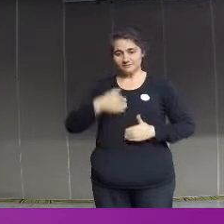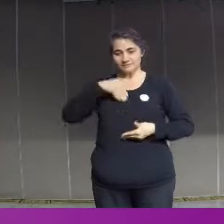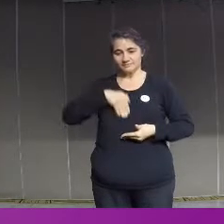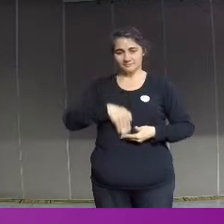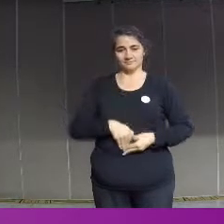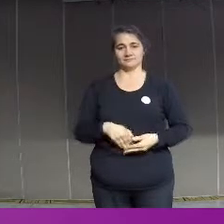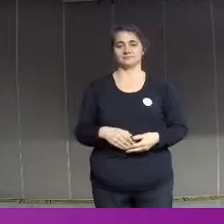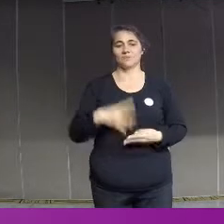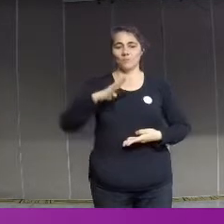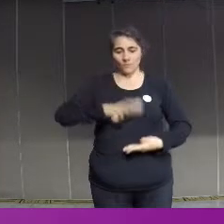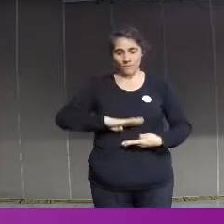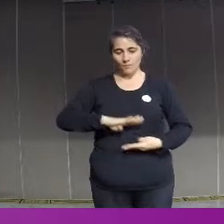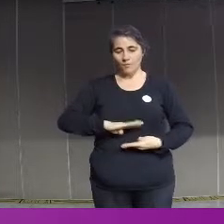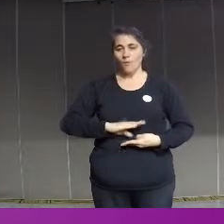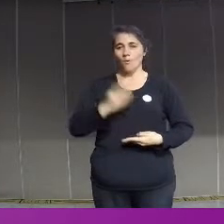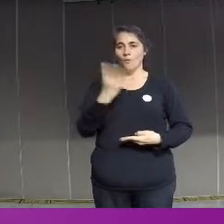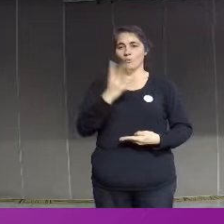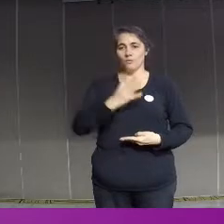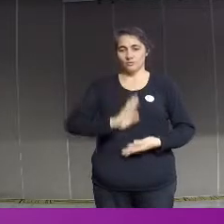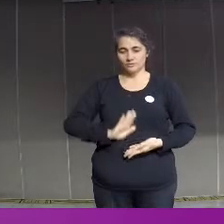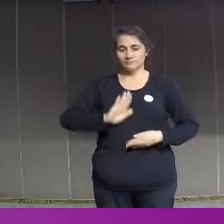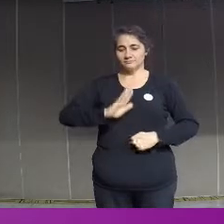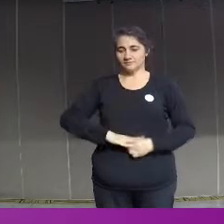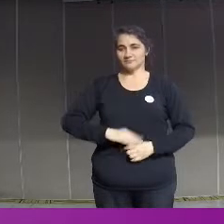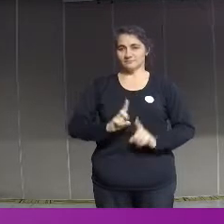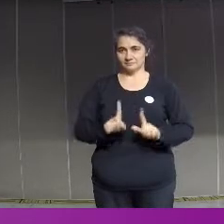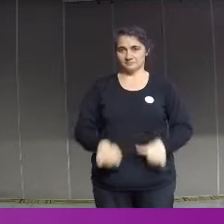produce la apertura del esfínter esofágico superior.